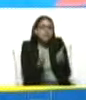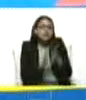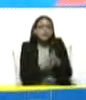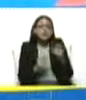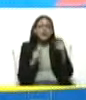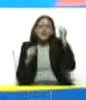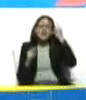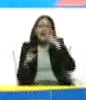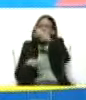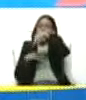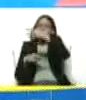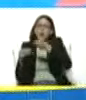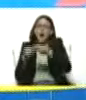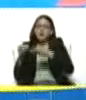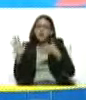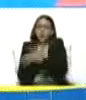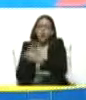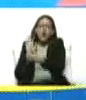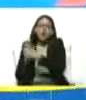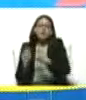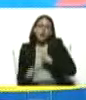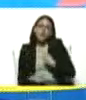2018, con